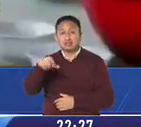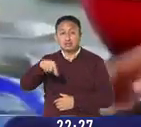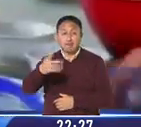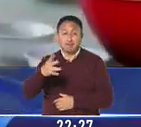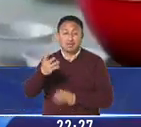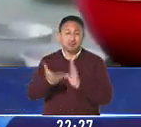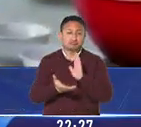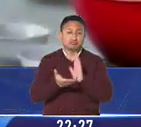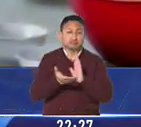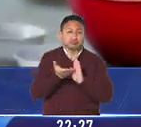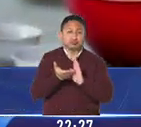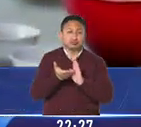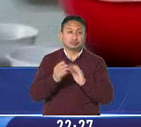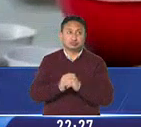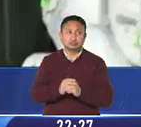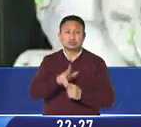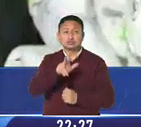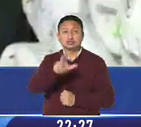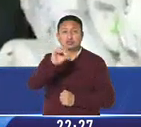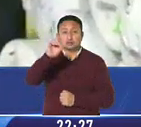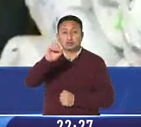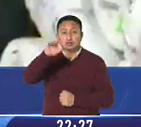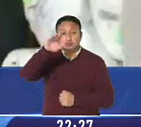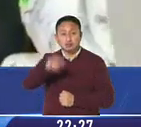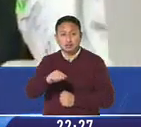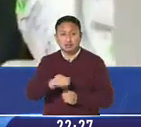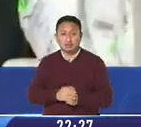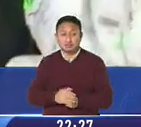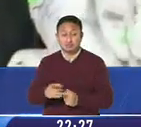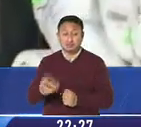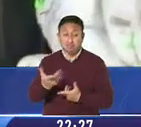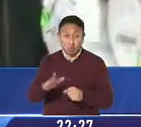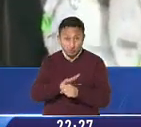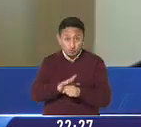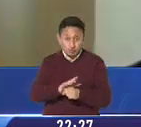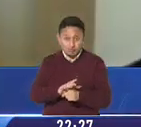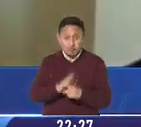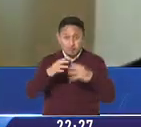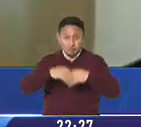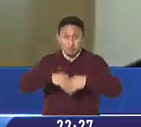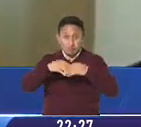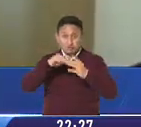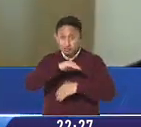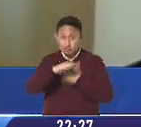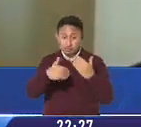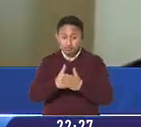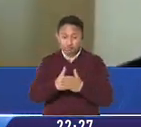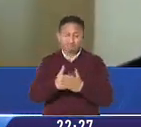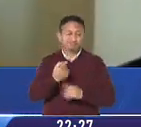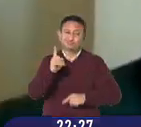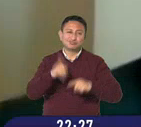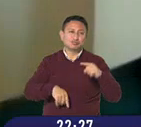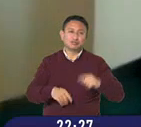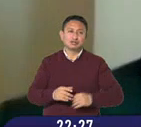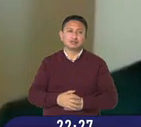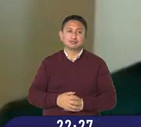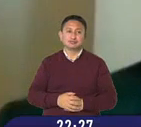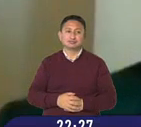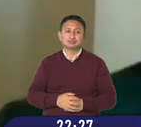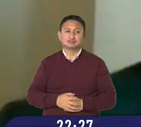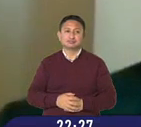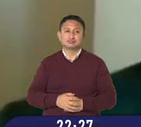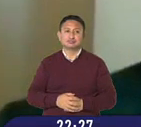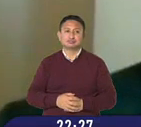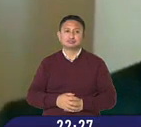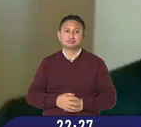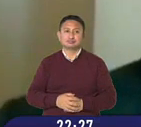un crecimiento menor al 3%, lo cual es insuficiente para reactivar las economías y reducir la pobreza.